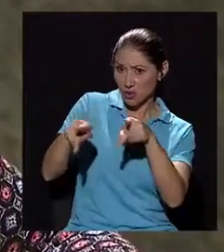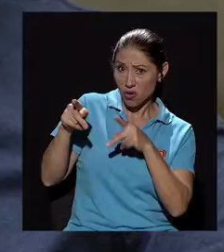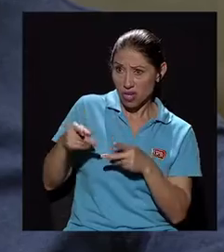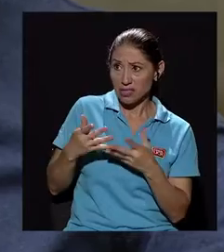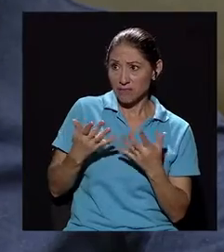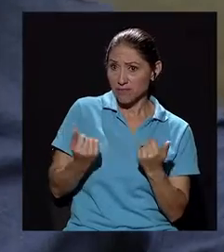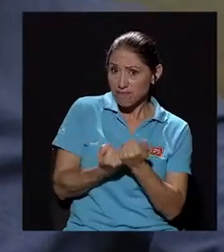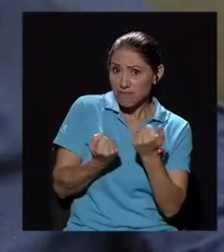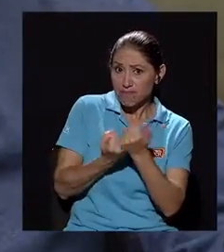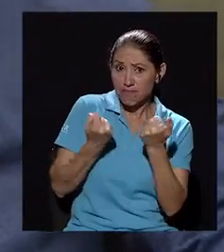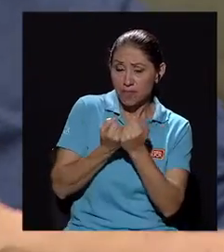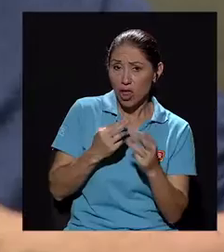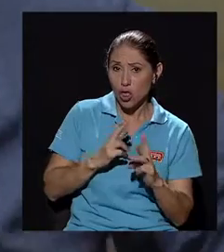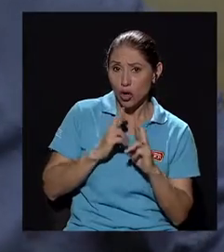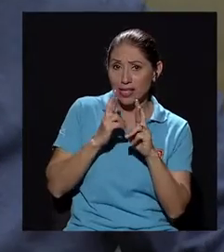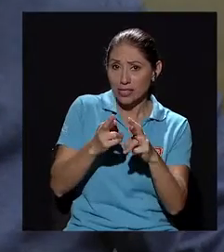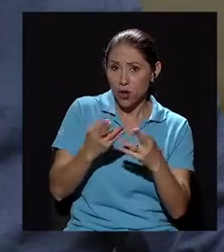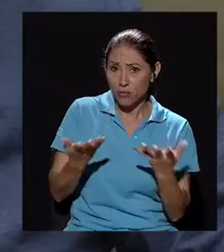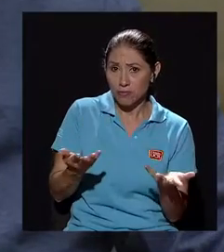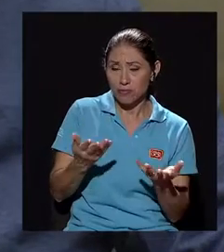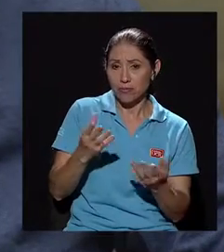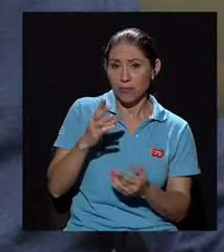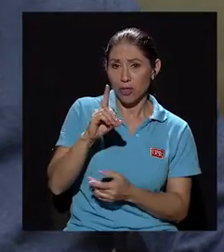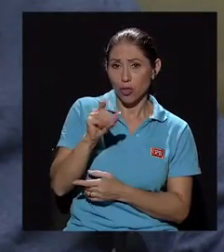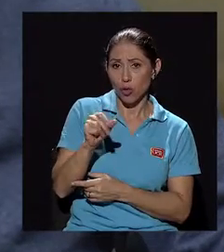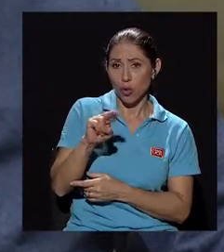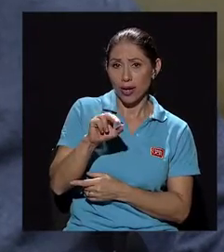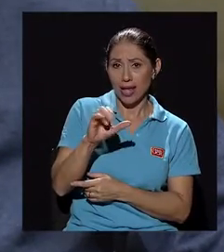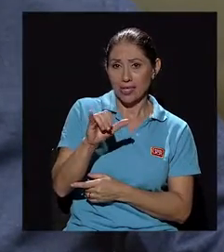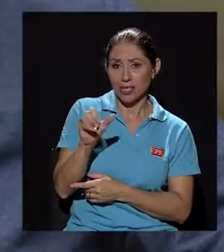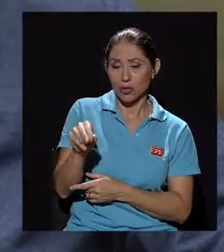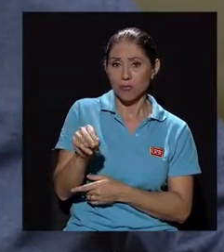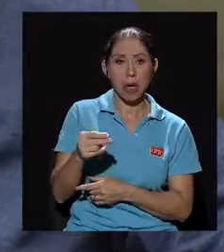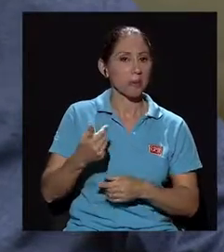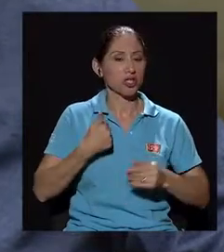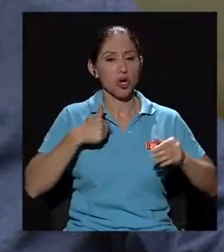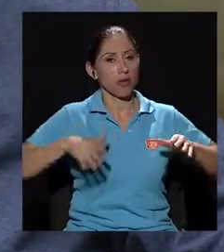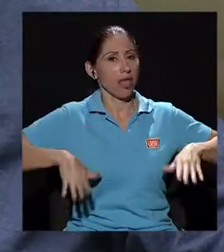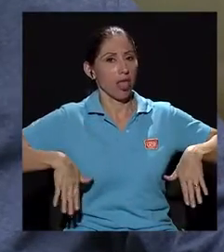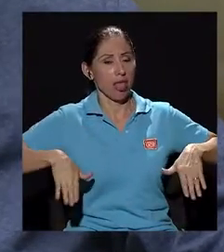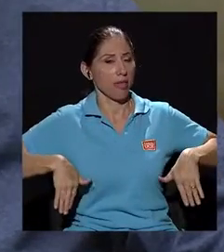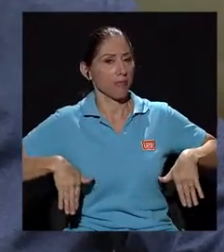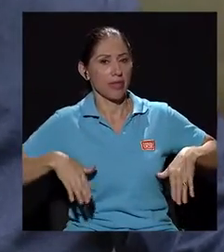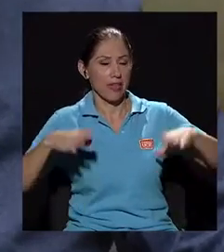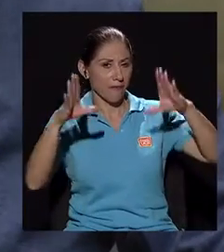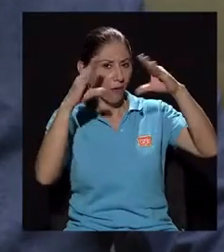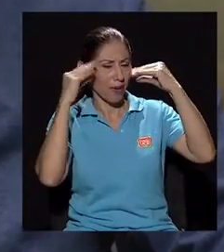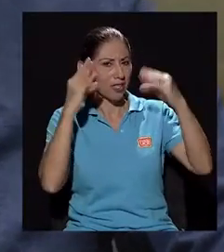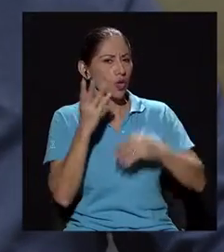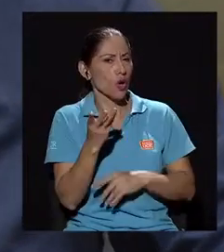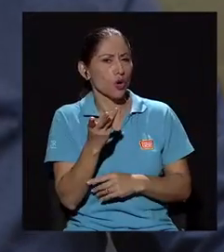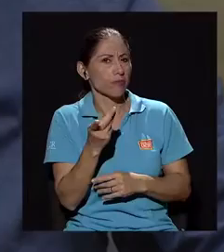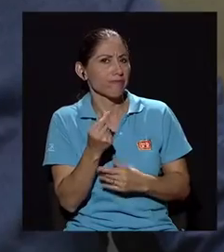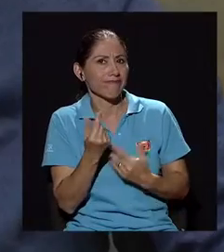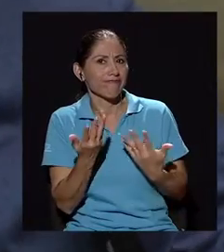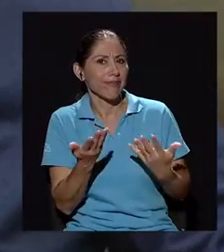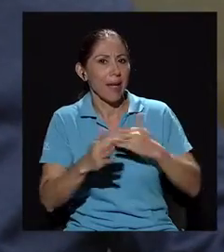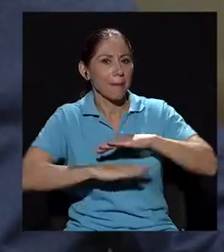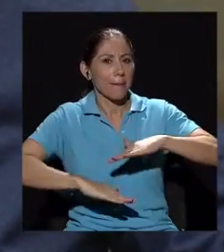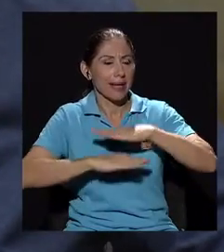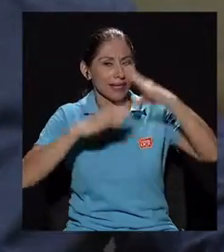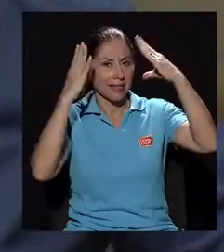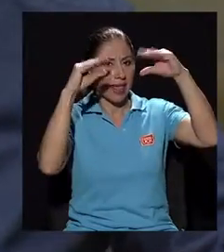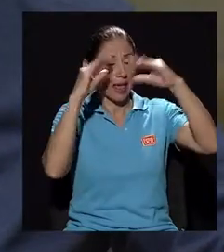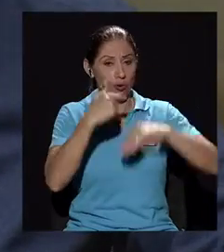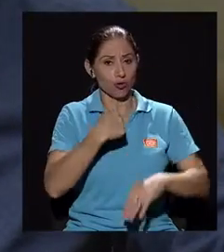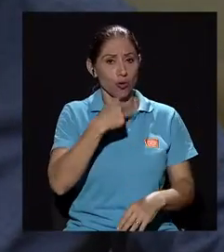donar? Pues, vieras que yo no tengo, digamos, información sobre las... ¿La cantidad? Sí, sí, o sea, uh-huh. sobre las bases de datos.